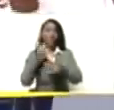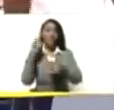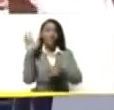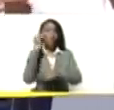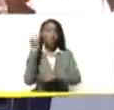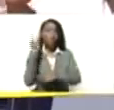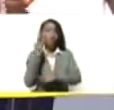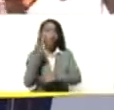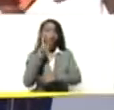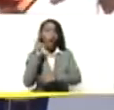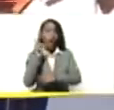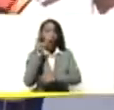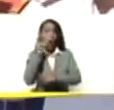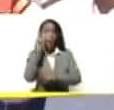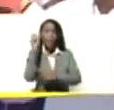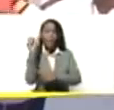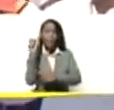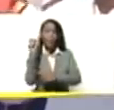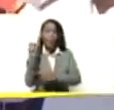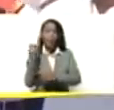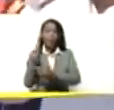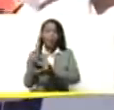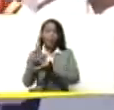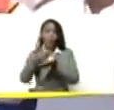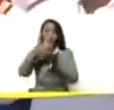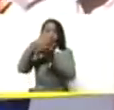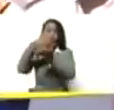distribución local de la electricidad